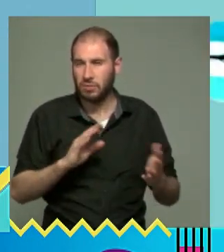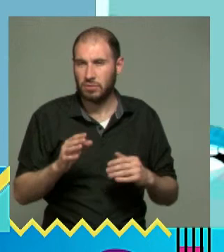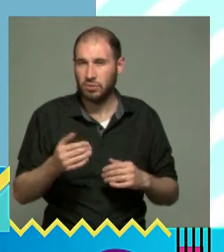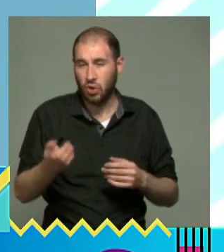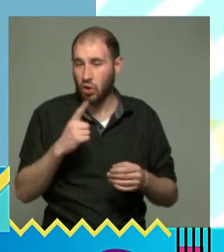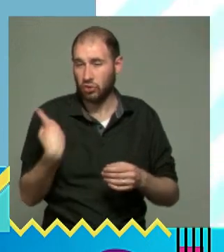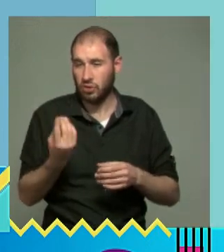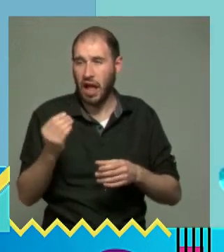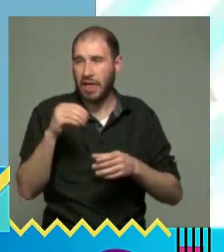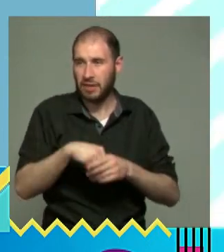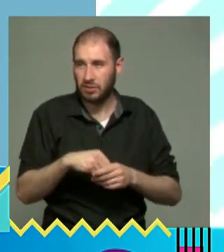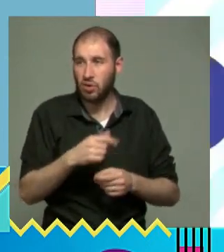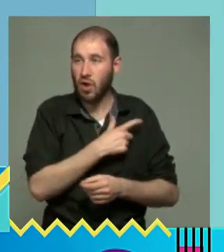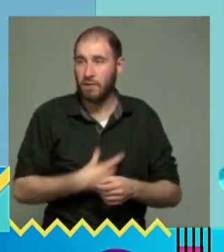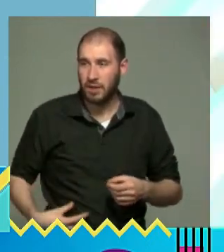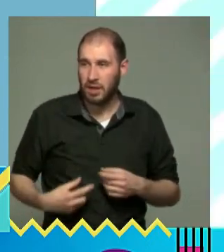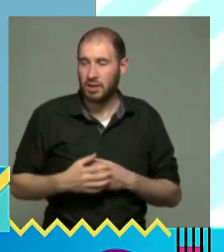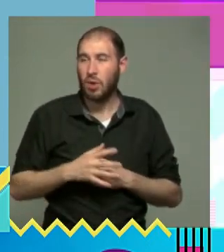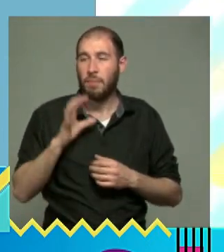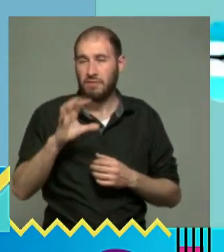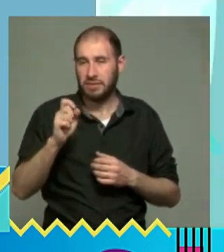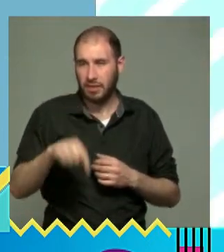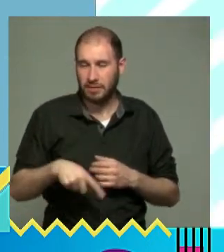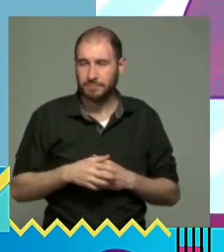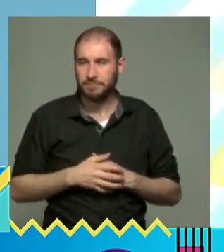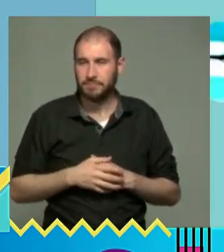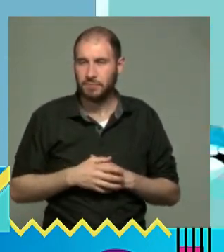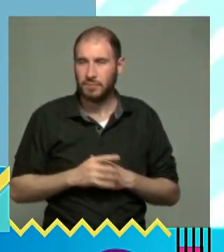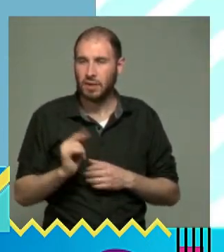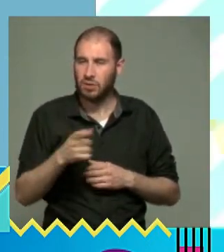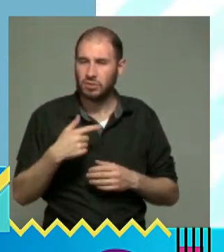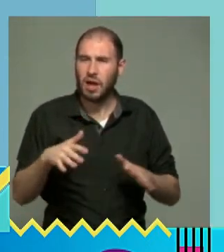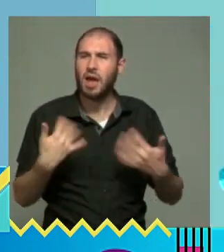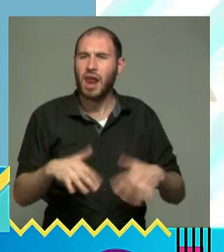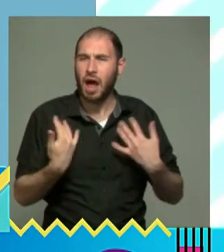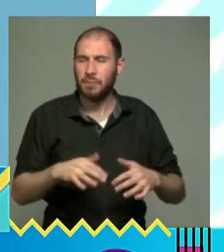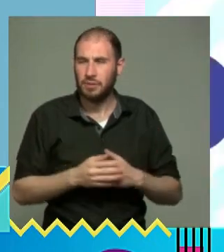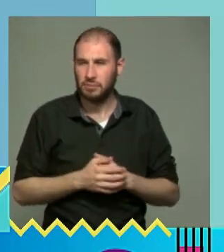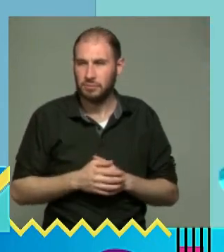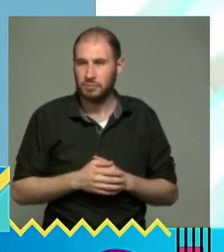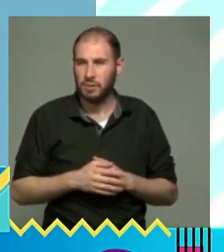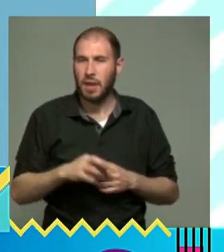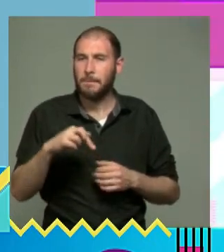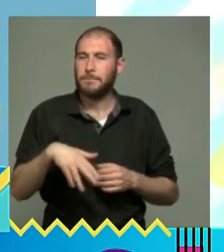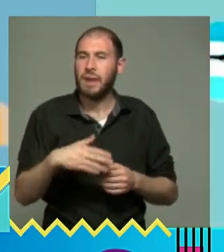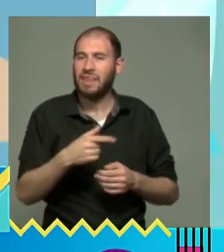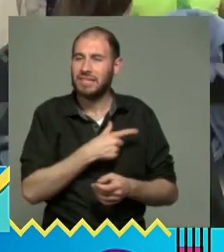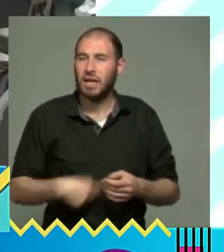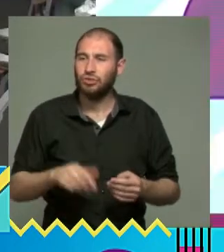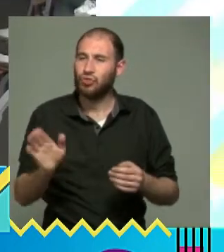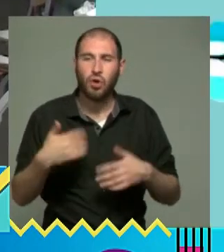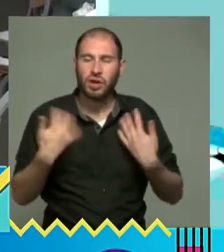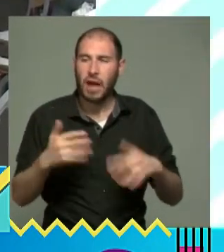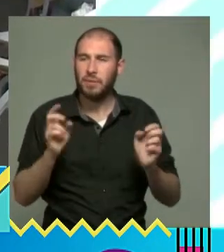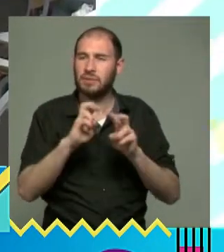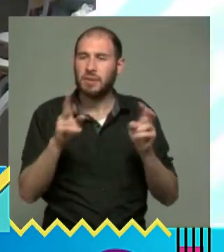éramos del gobierno en la provincia, debemos agilizar todas las políticas de Estado que